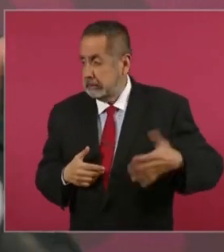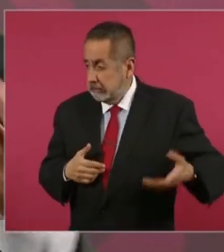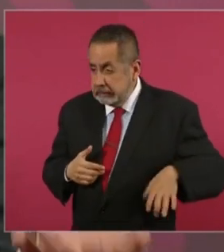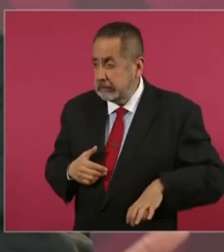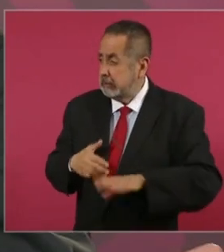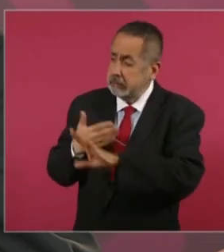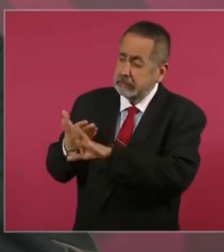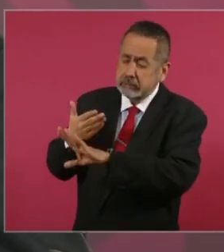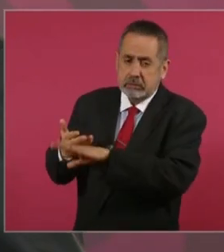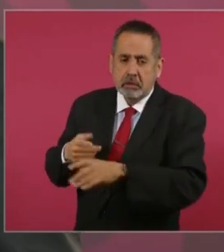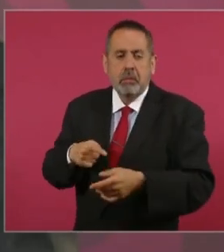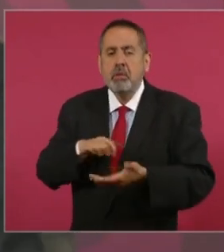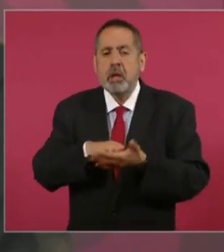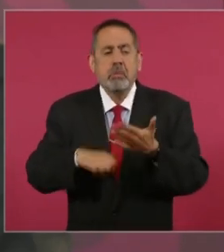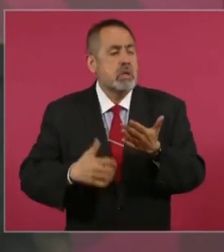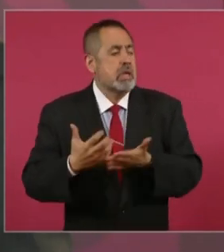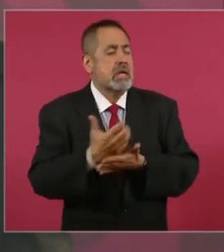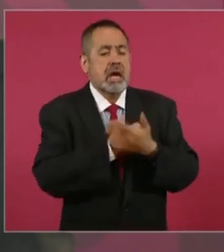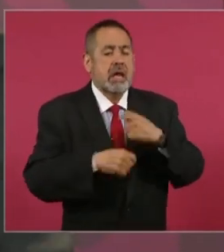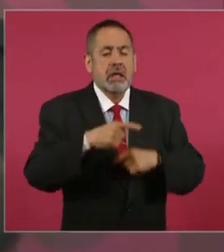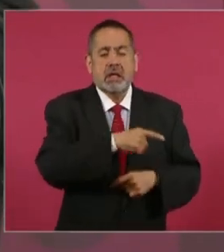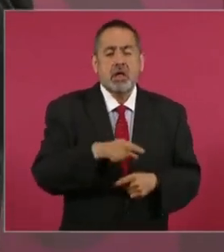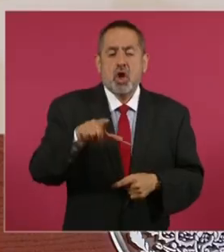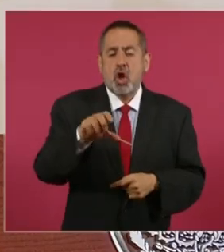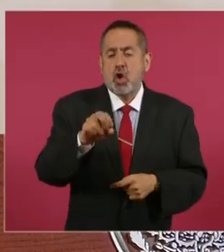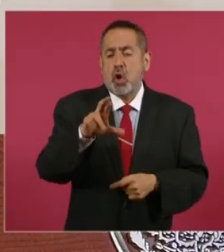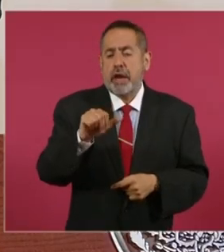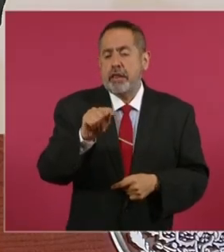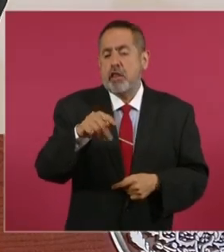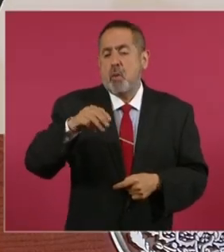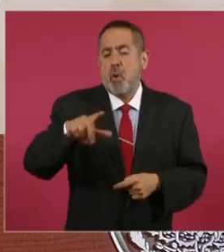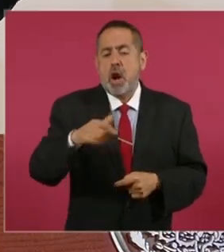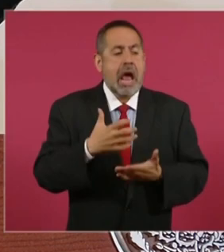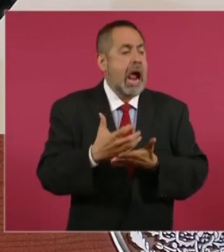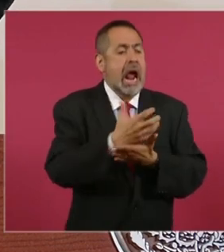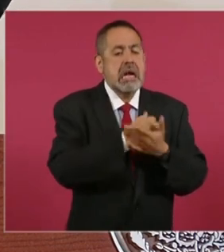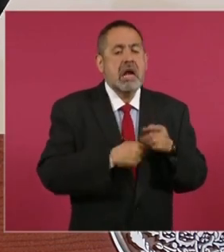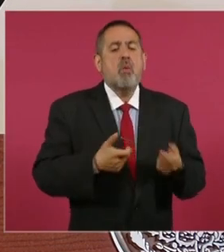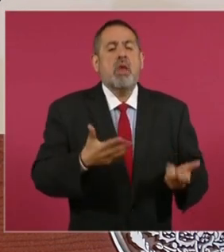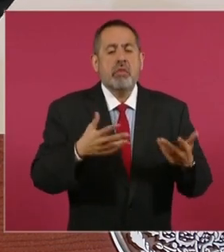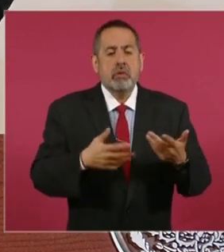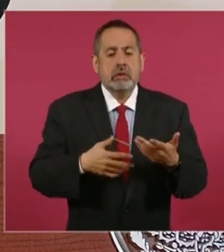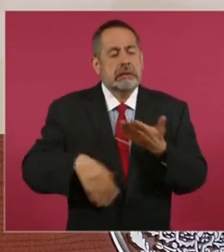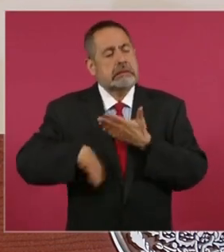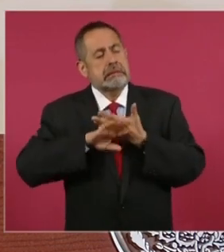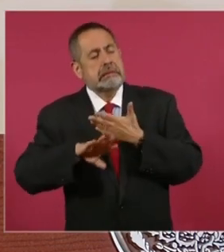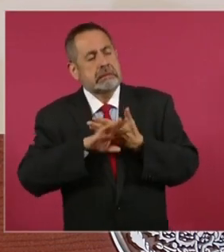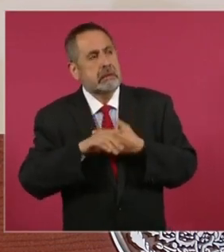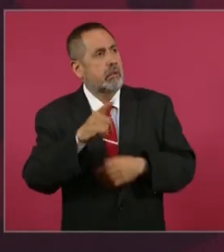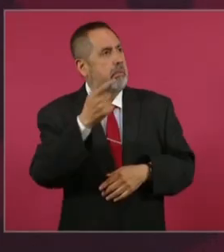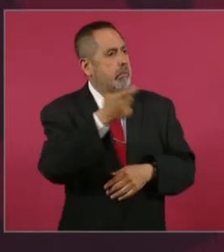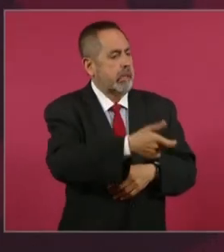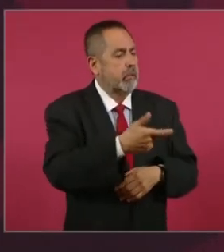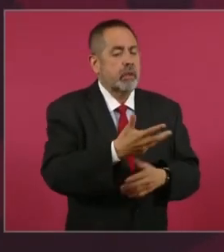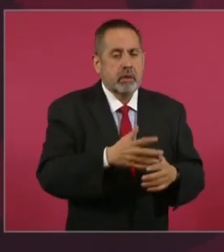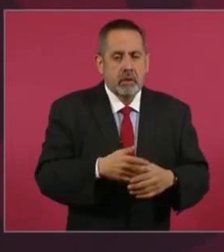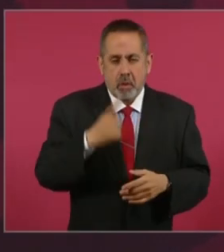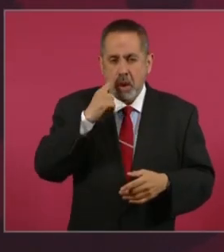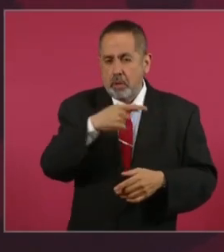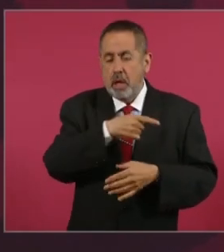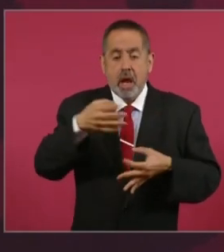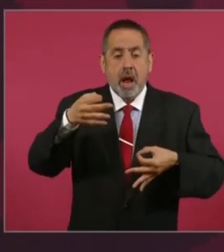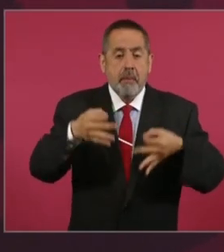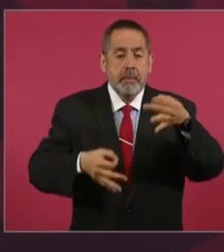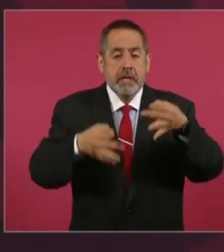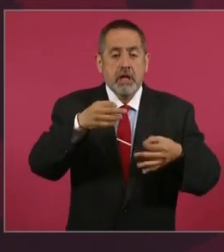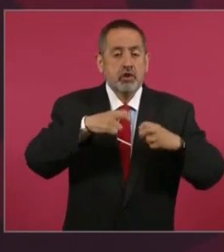cuánto gana, lo es de mola, les hablamos de que el ministro de la